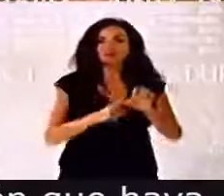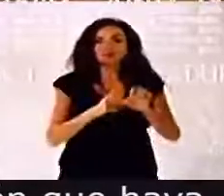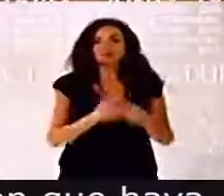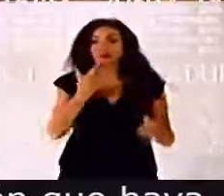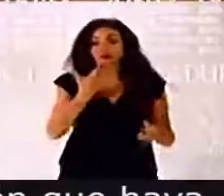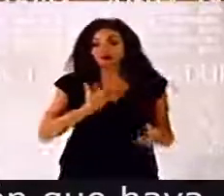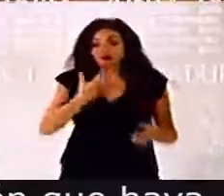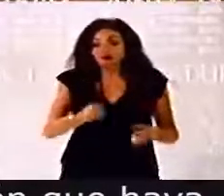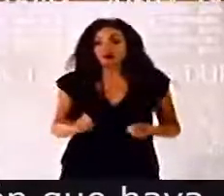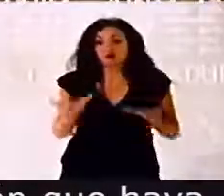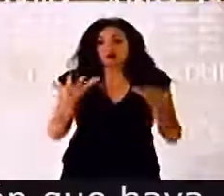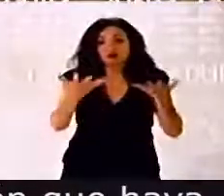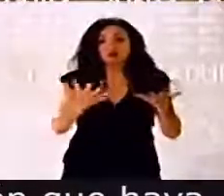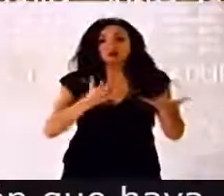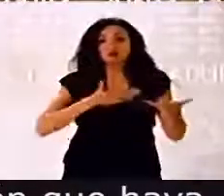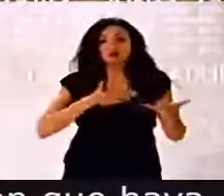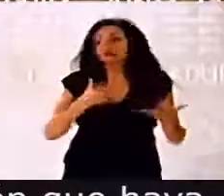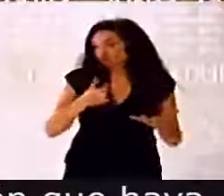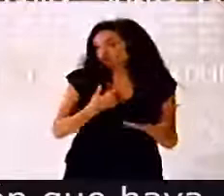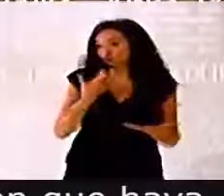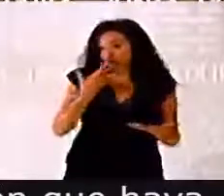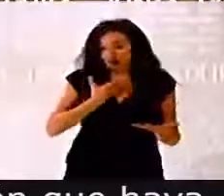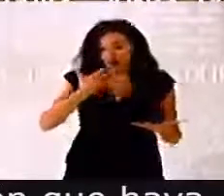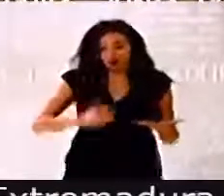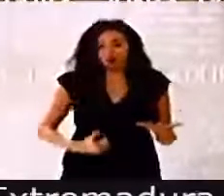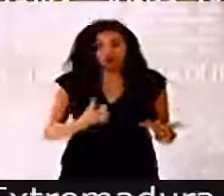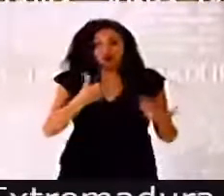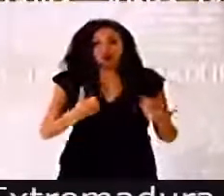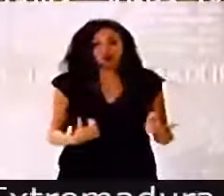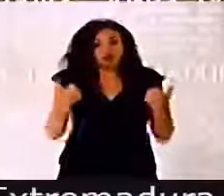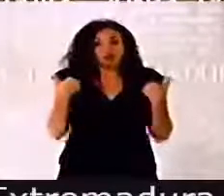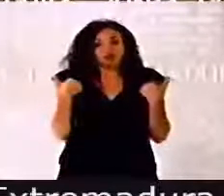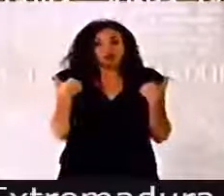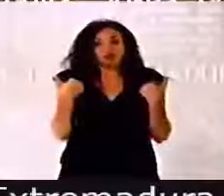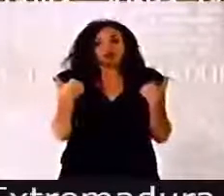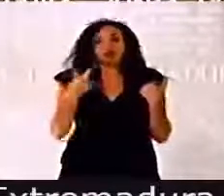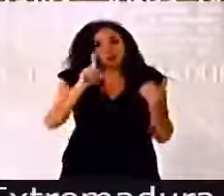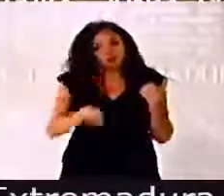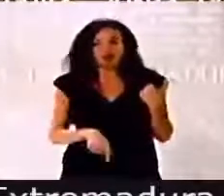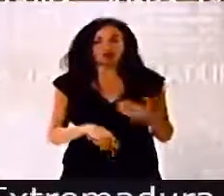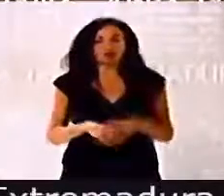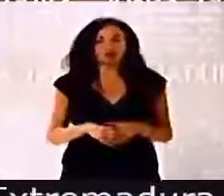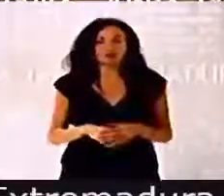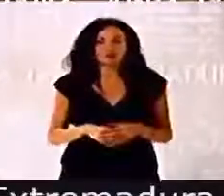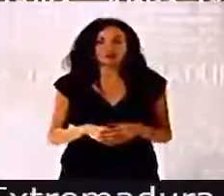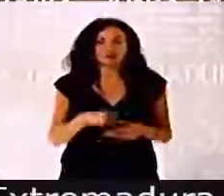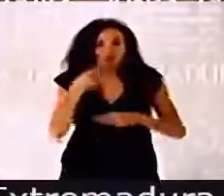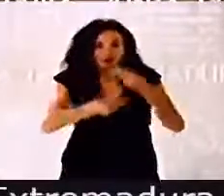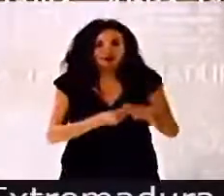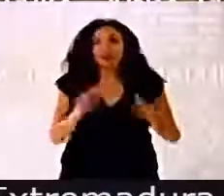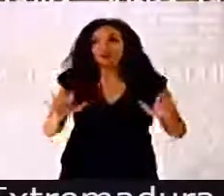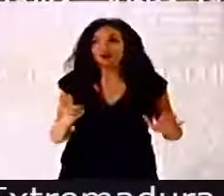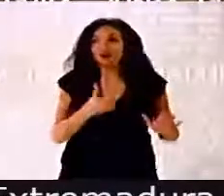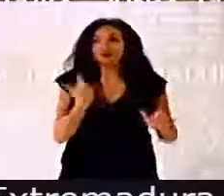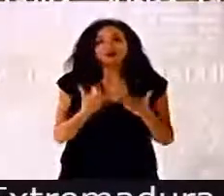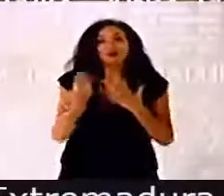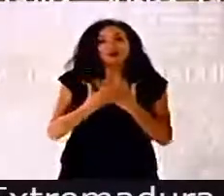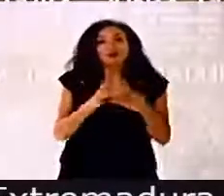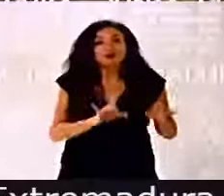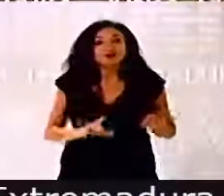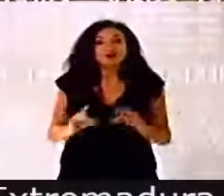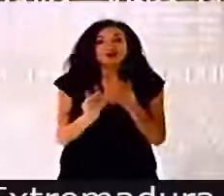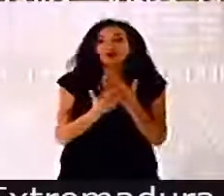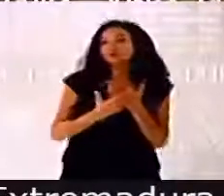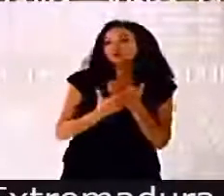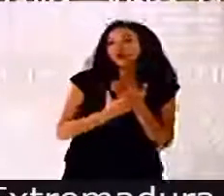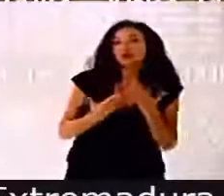y yo si fuera alcaldesa ofrecería el mío, porque eso entra dentro del papel que tenemos cada uno. Pero nosotros como Gobierno regional y como Administración